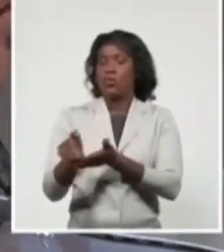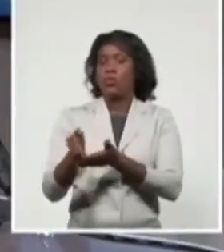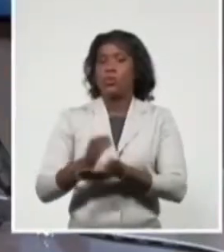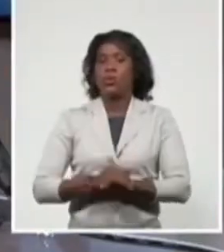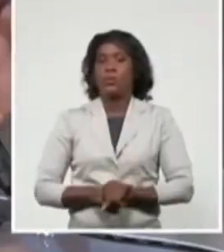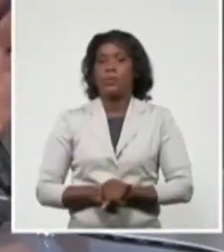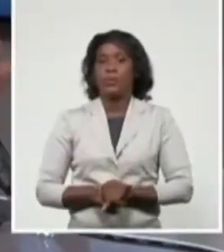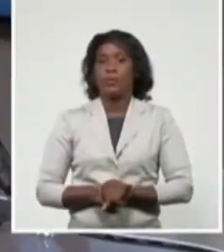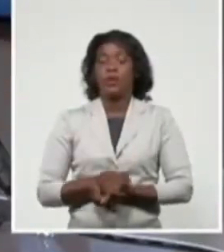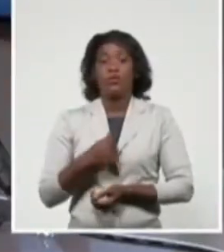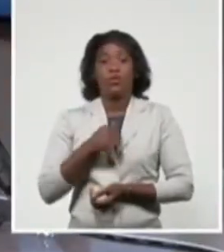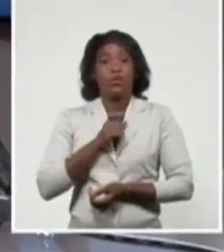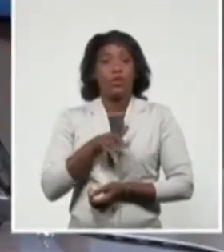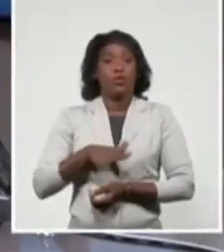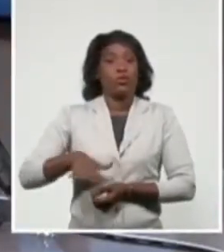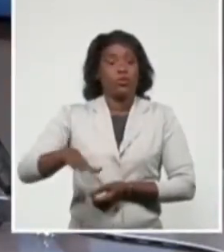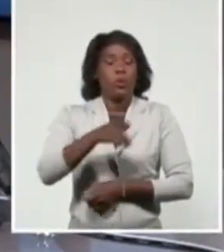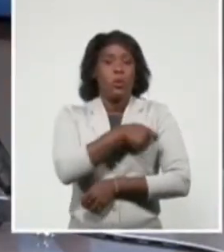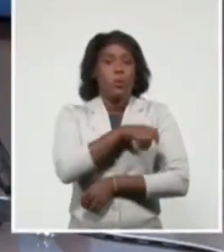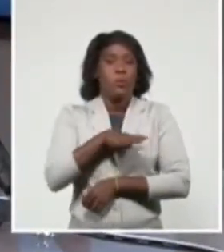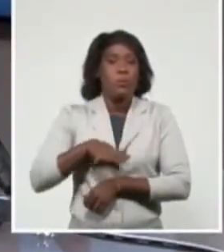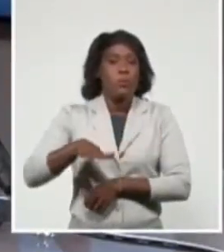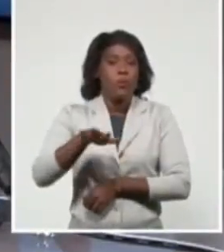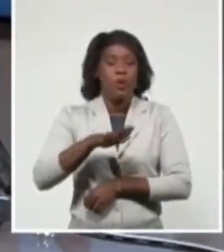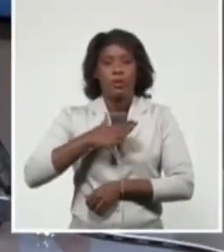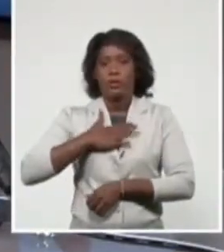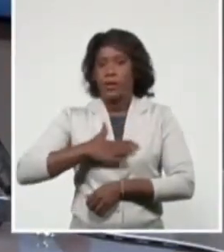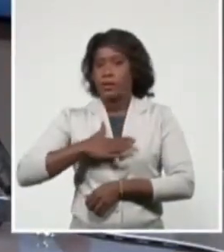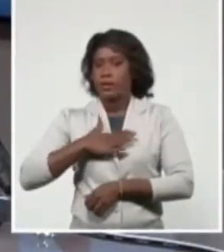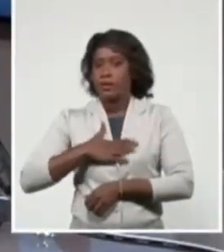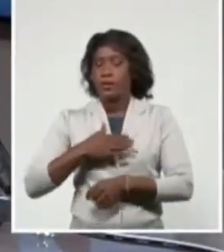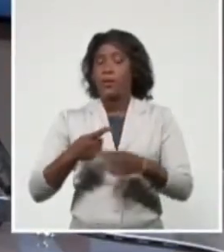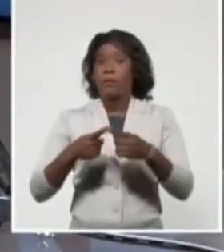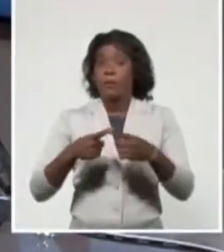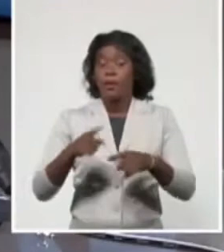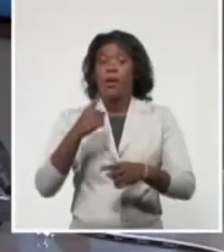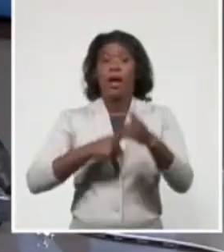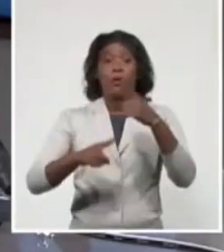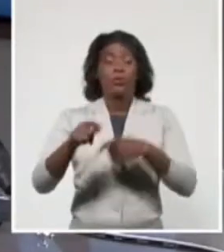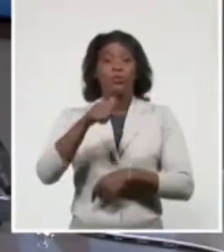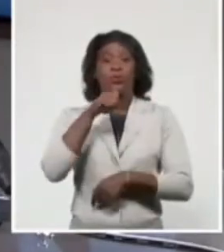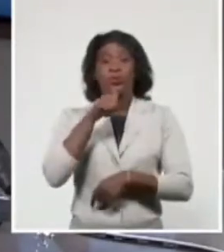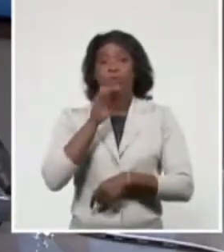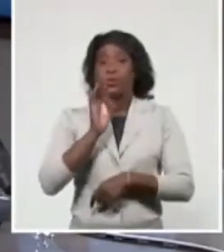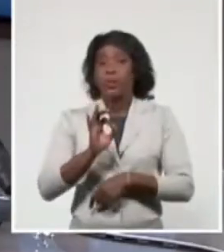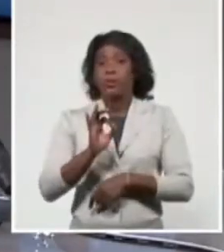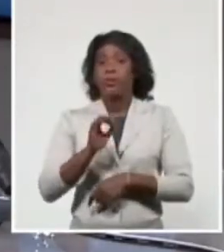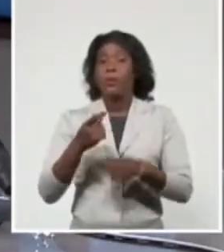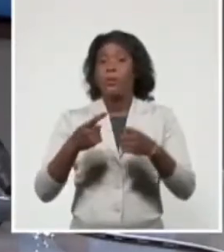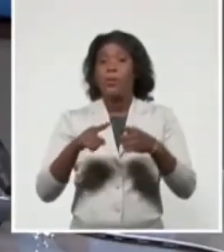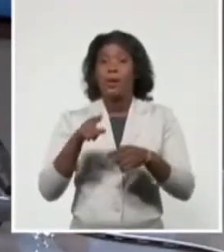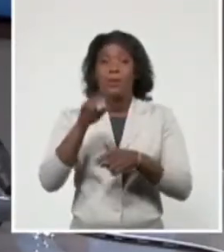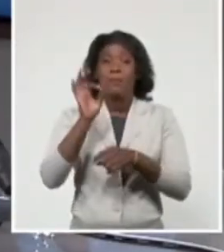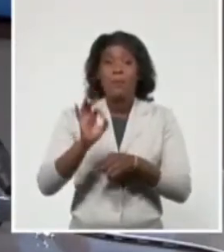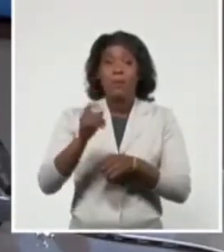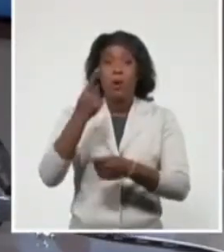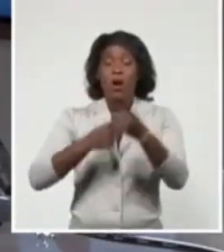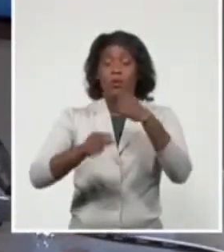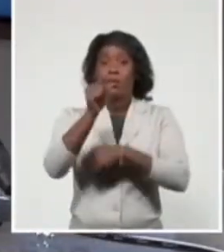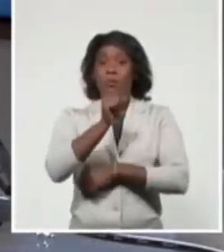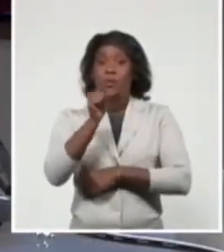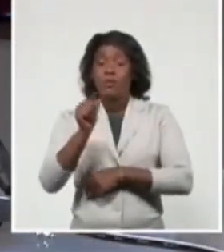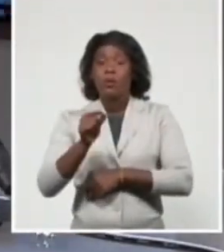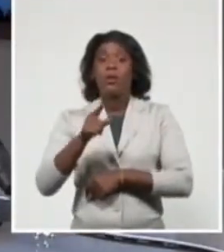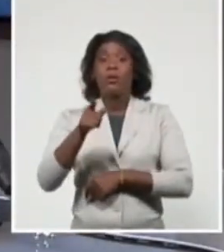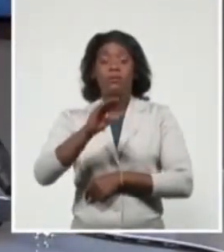poco de tranquilidad porque en la práctica los estímulos en CUC van a estar incorporados en la nueva escala. Y donde no quepan, entonces